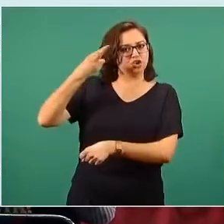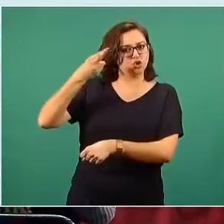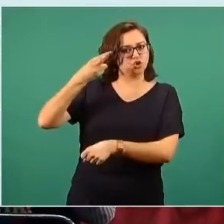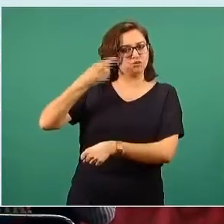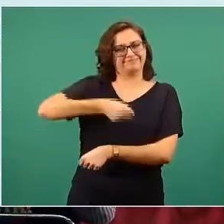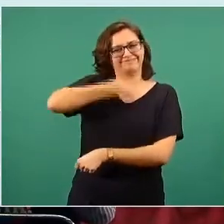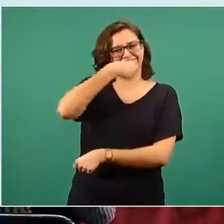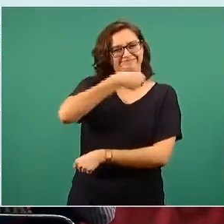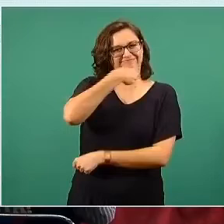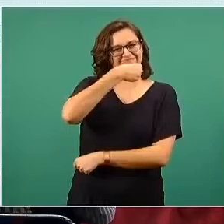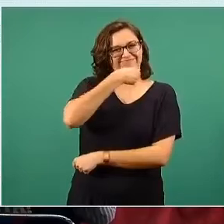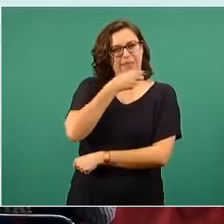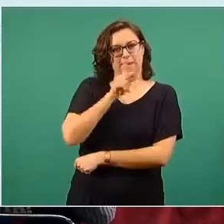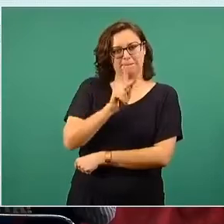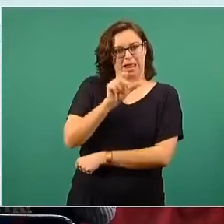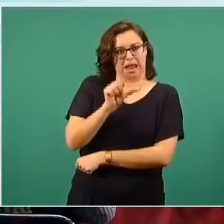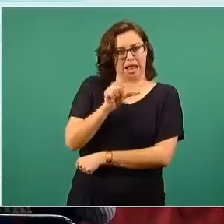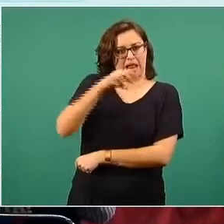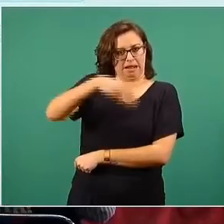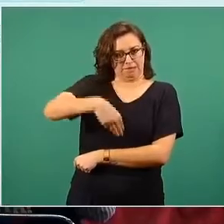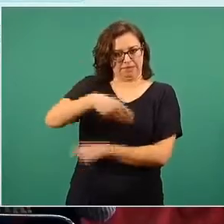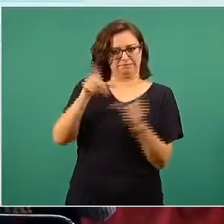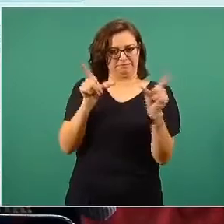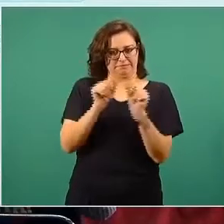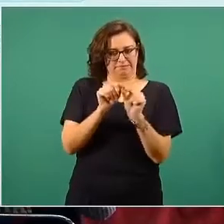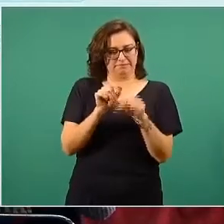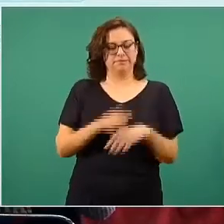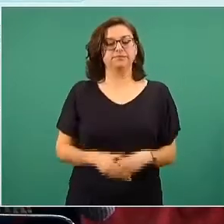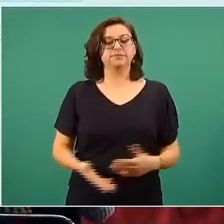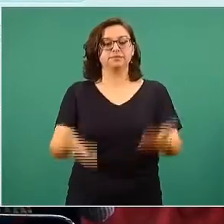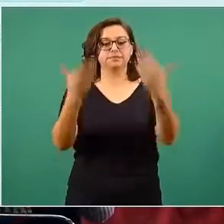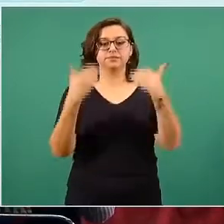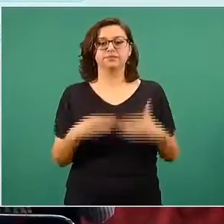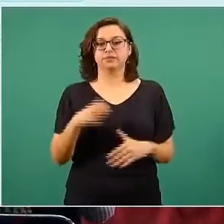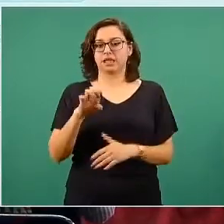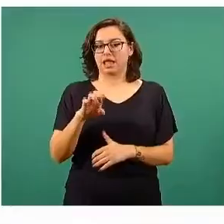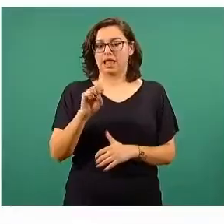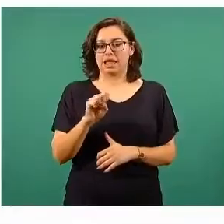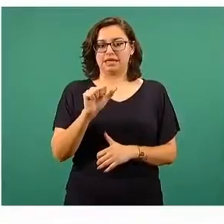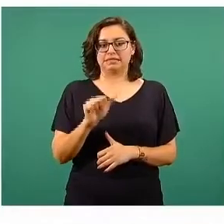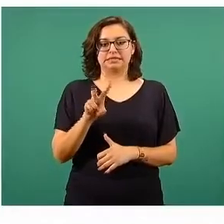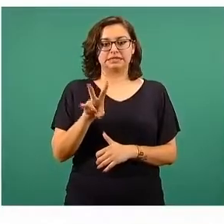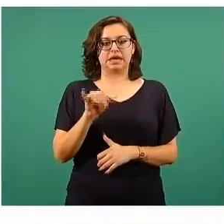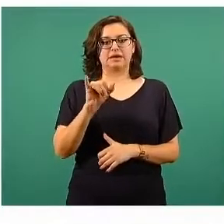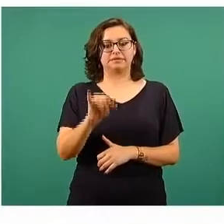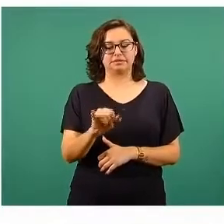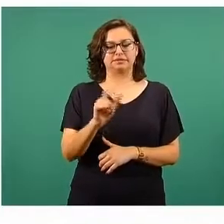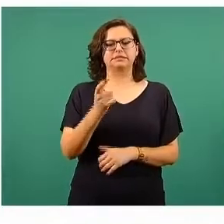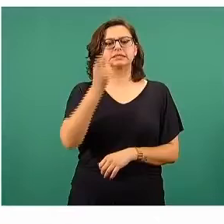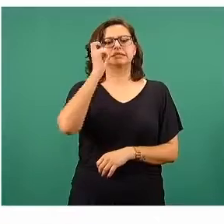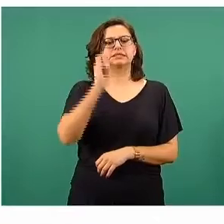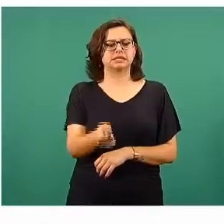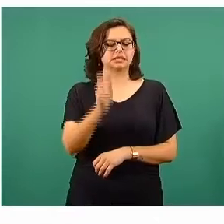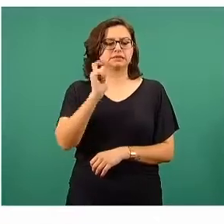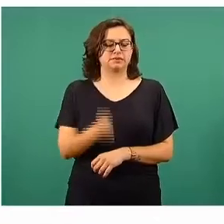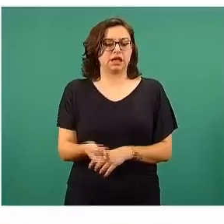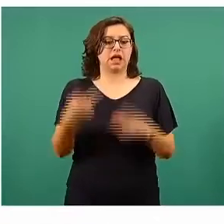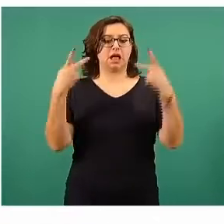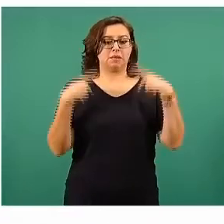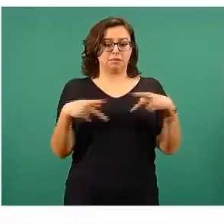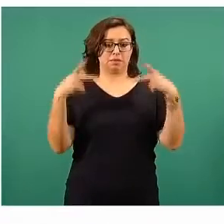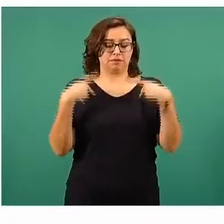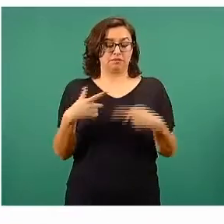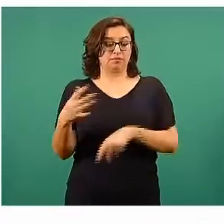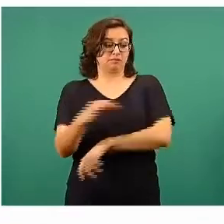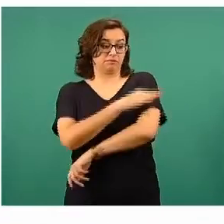lo que estamos hablando. La siguiente, por favor. Los ESAVIS no han cambiado. ESAVIS quiere decir eventos supuestamente asociados a vacunación